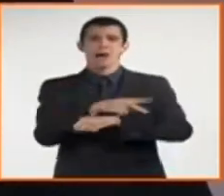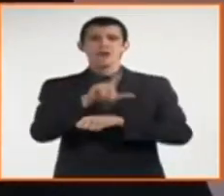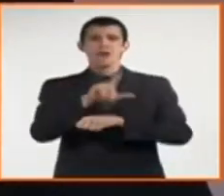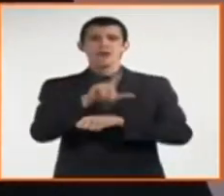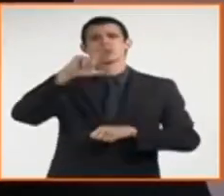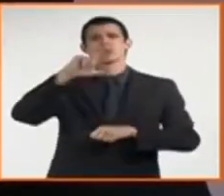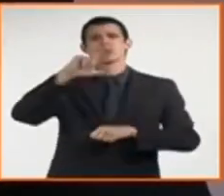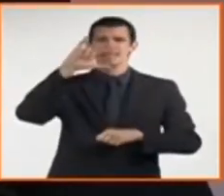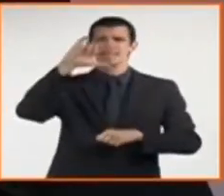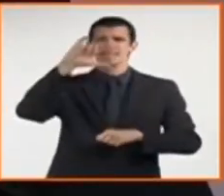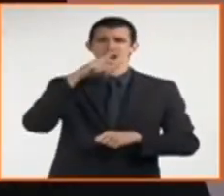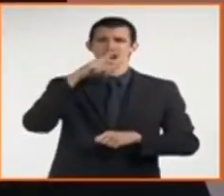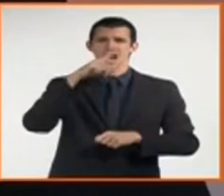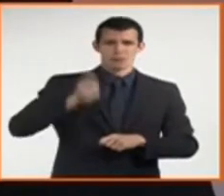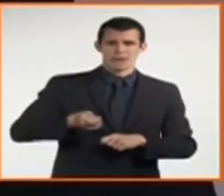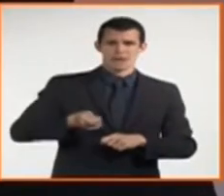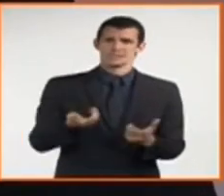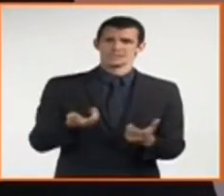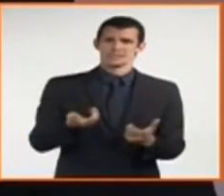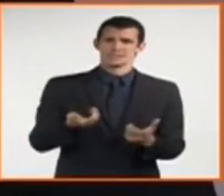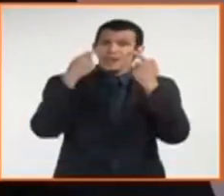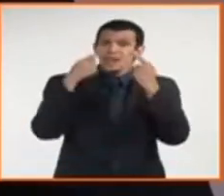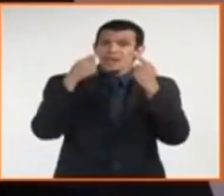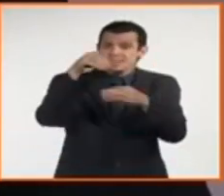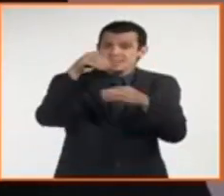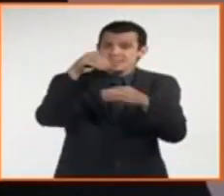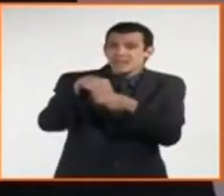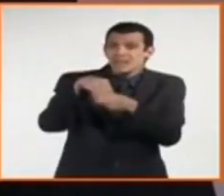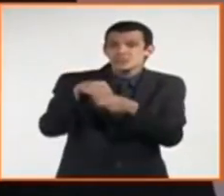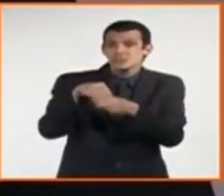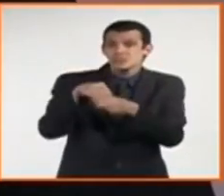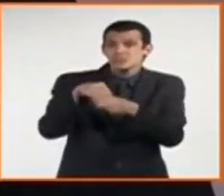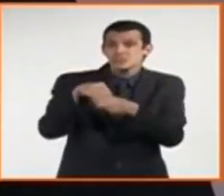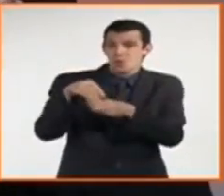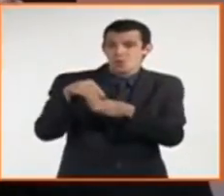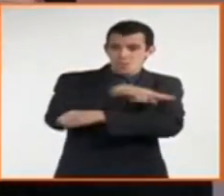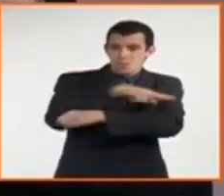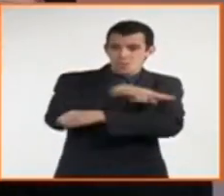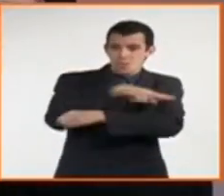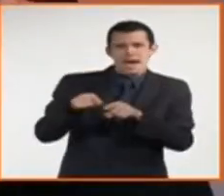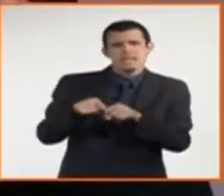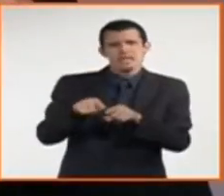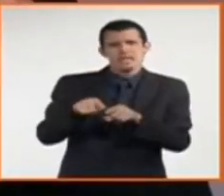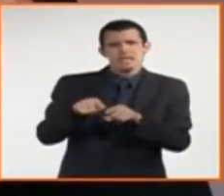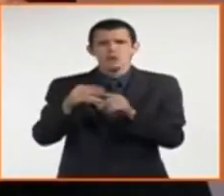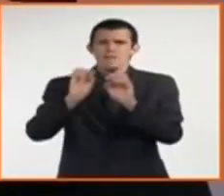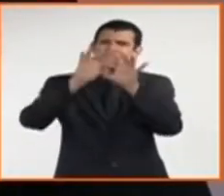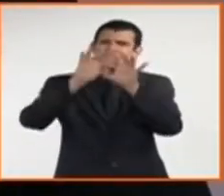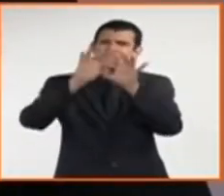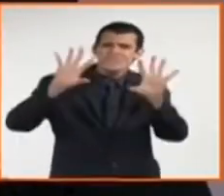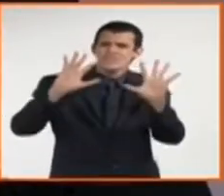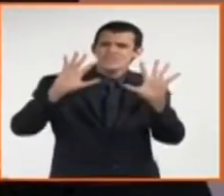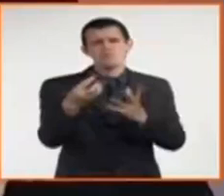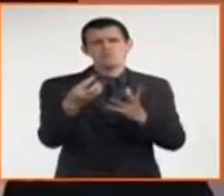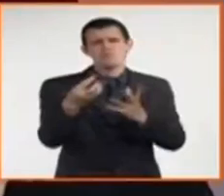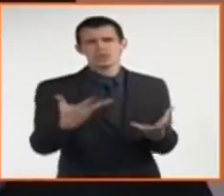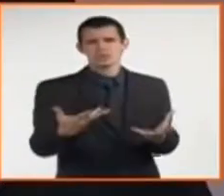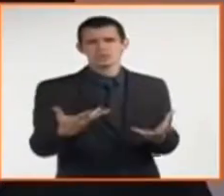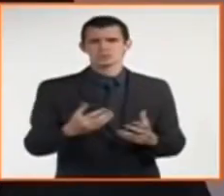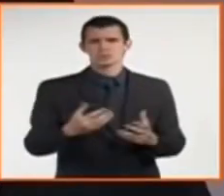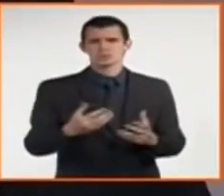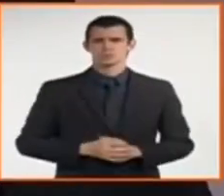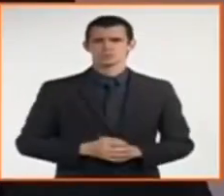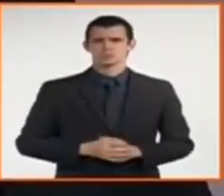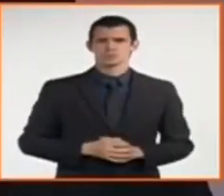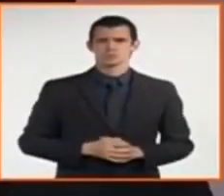cómo se está utilizando los grupos de odio es verdaderamente terrible el momento este y adentrarse